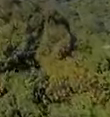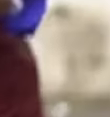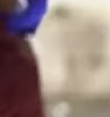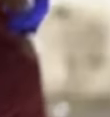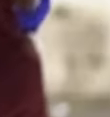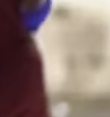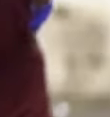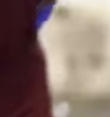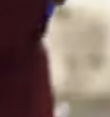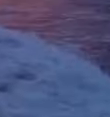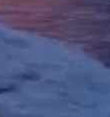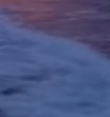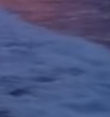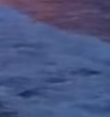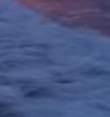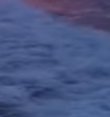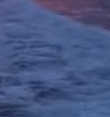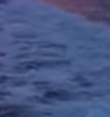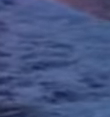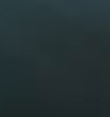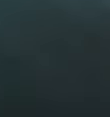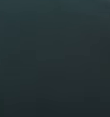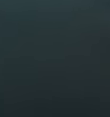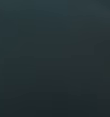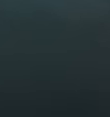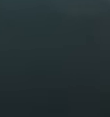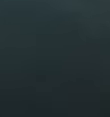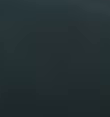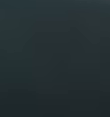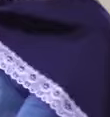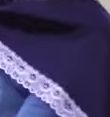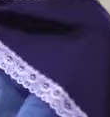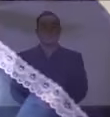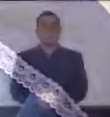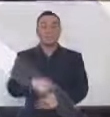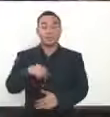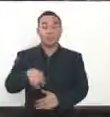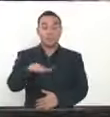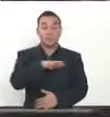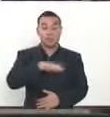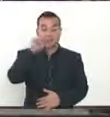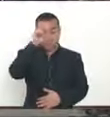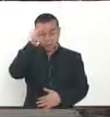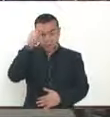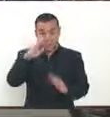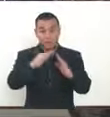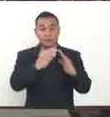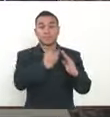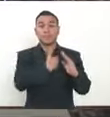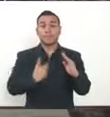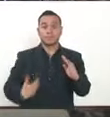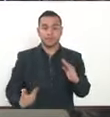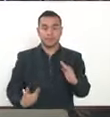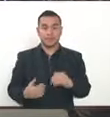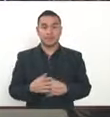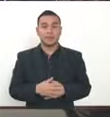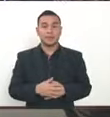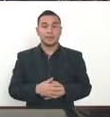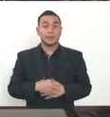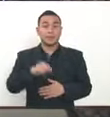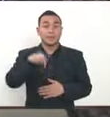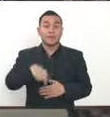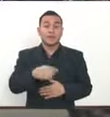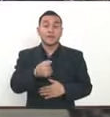Transmite el gobierno de El Salvador. Todos los canales y emisoras de Casa Presidencial. Este